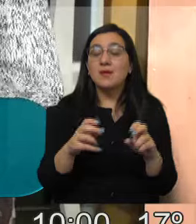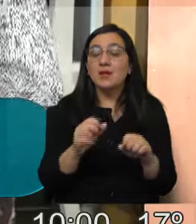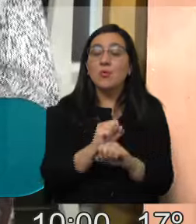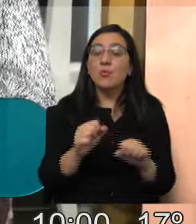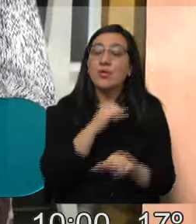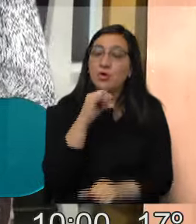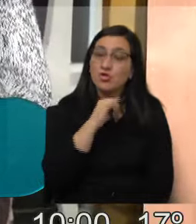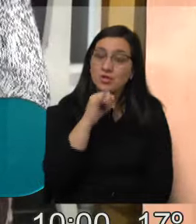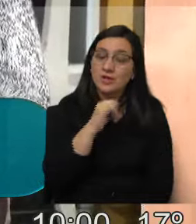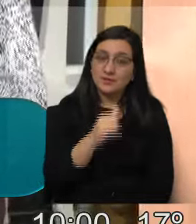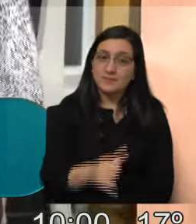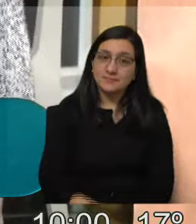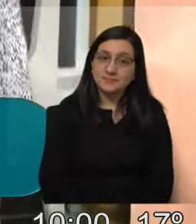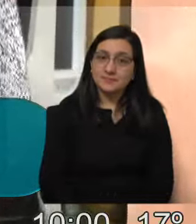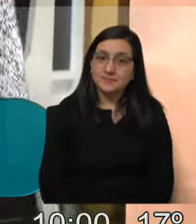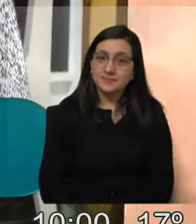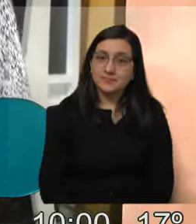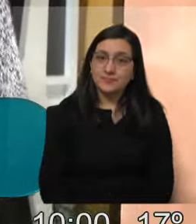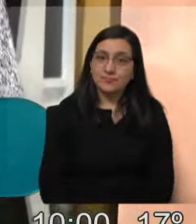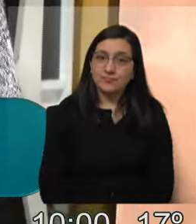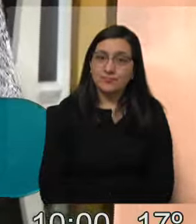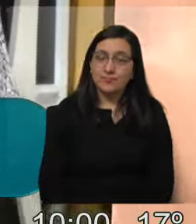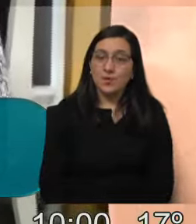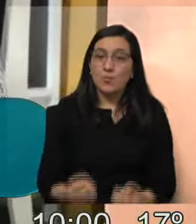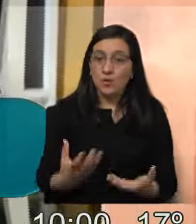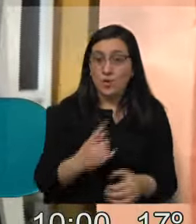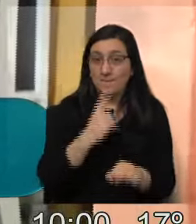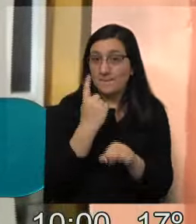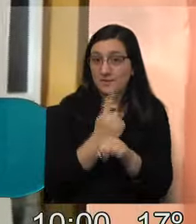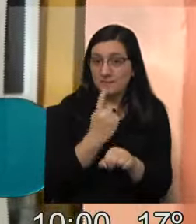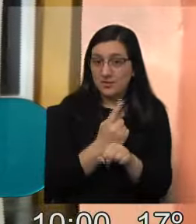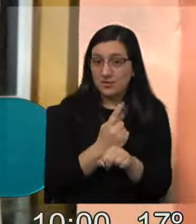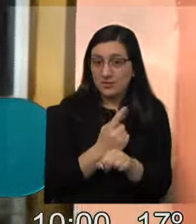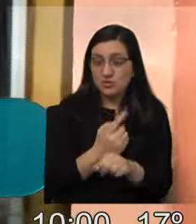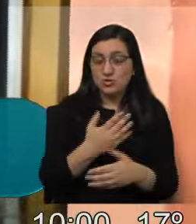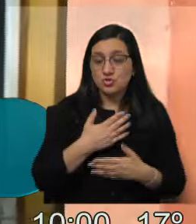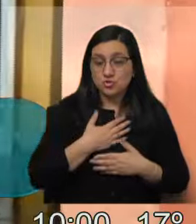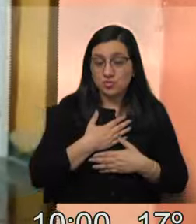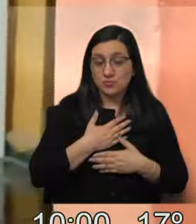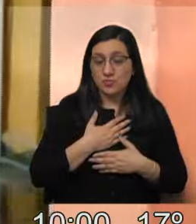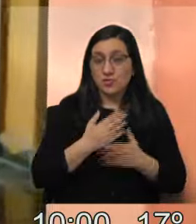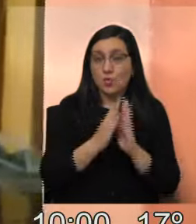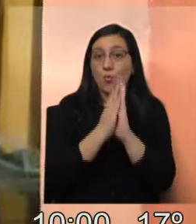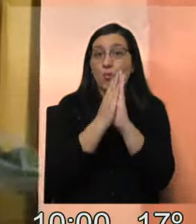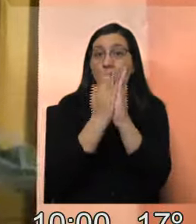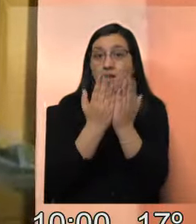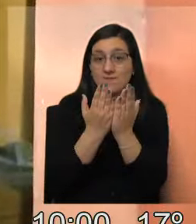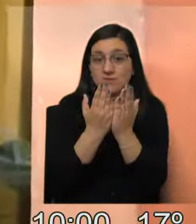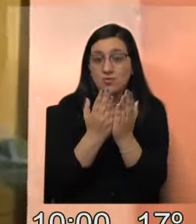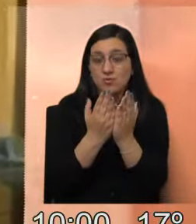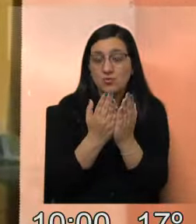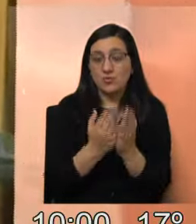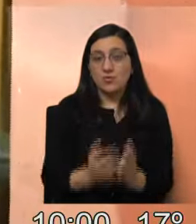de esta memoria que tenemos que tener presente? Bueno, primero que nada, yo acá tengo el libro que va a ir